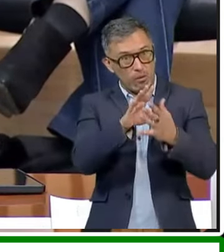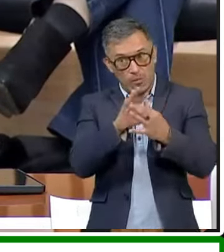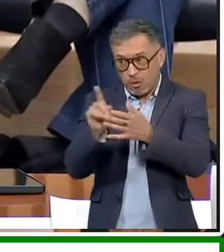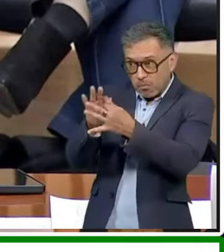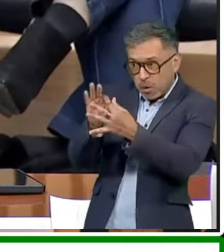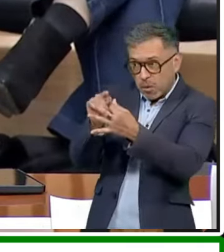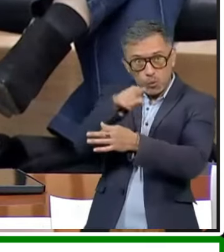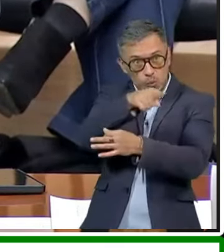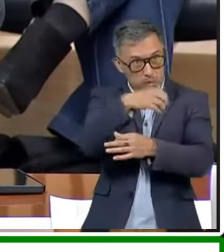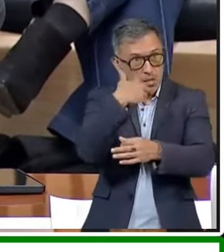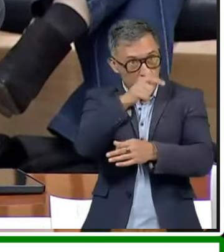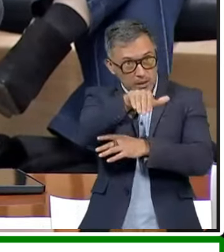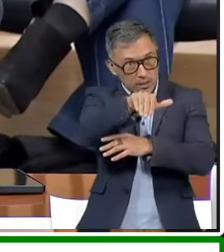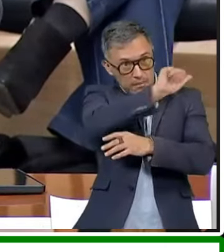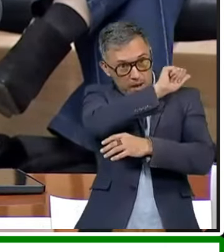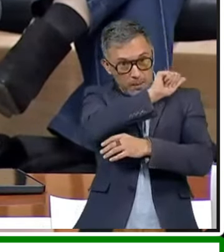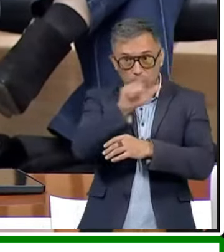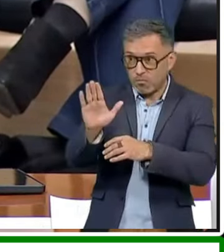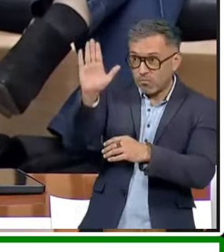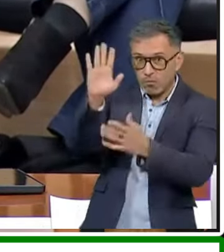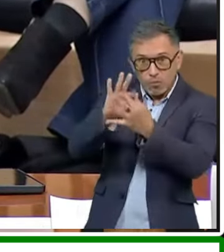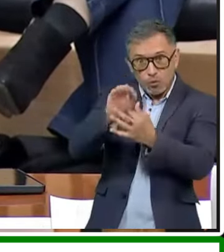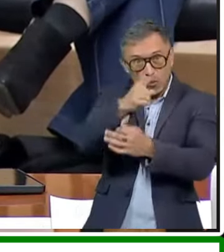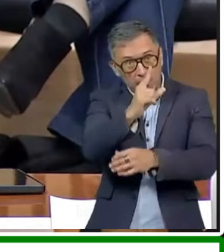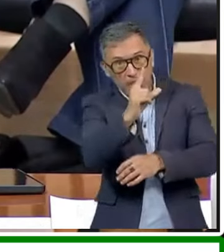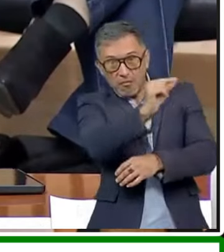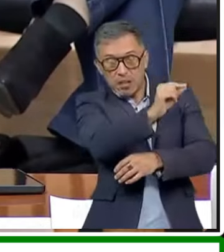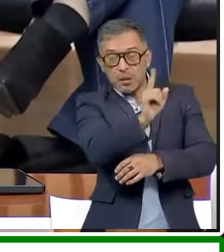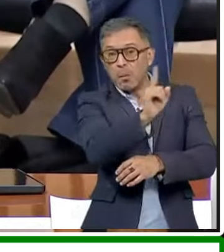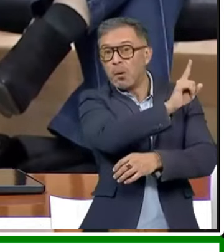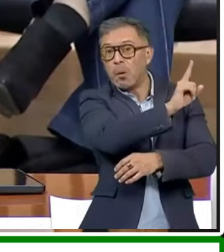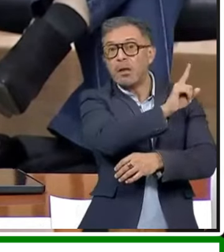algo, al hacer uso de la palabra, pues ni modo, si no alcanza el uso